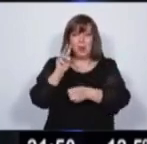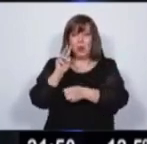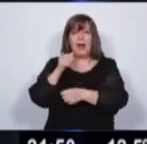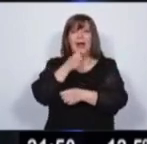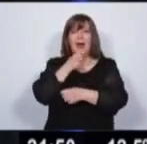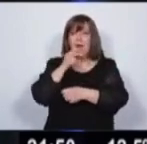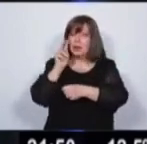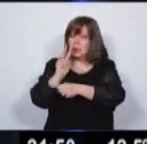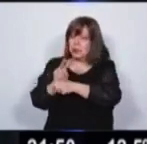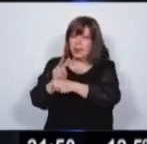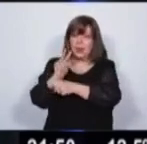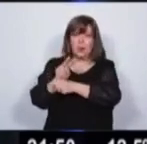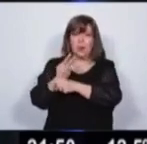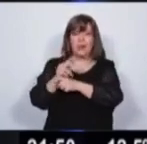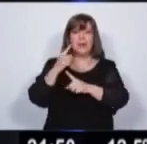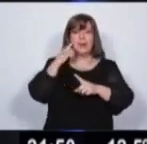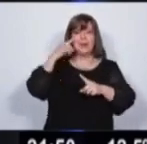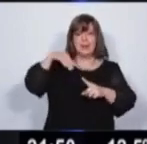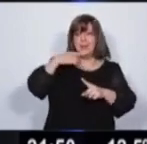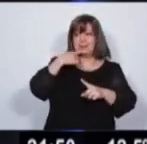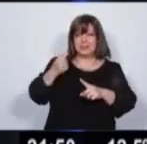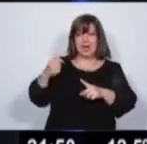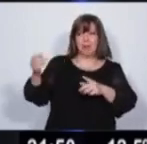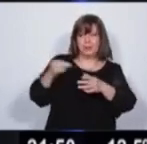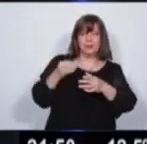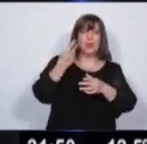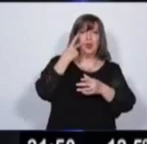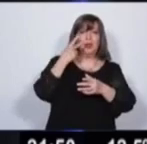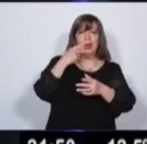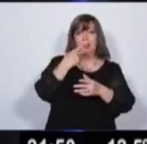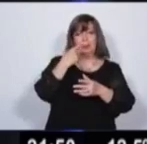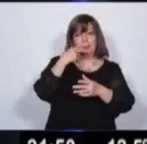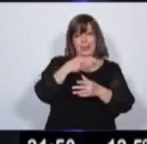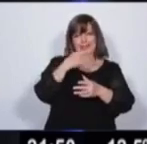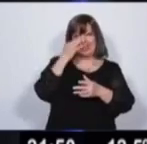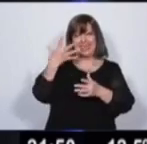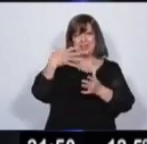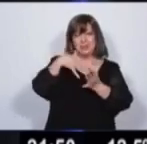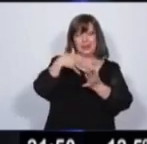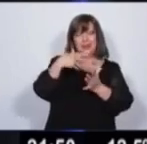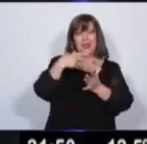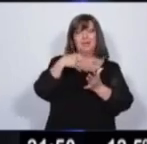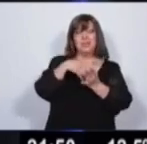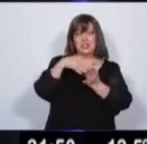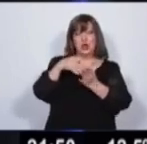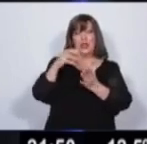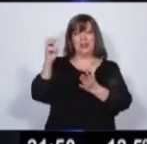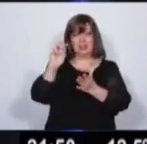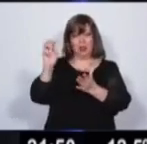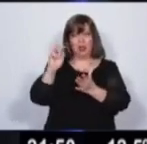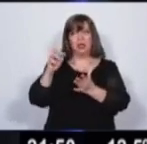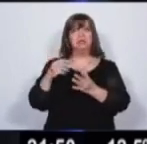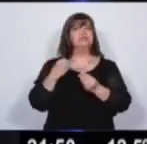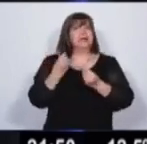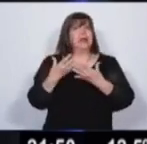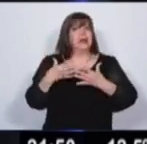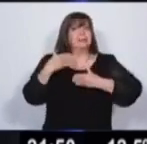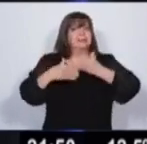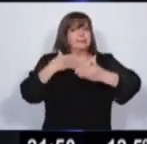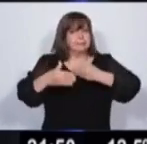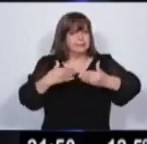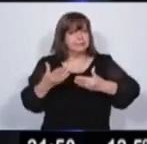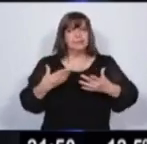eso podemos desarrollar con imsa y con 1.023 millones de dólares producto servicio tecnología para eficiencia de riego necesitamos